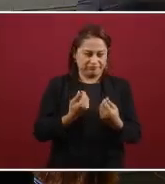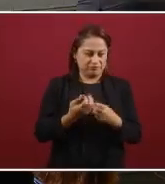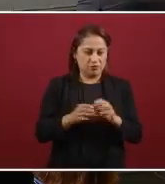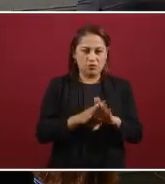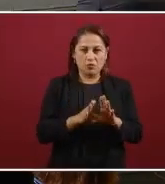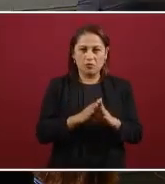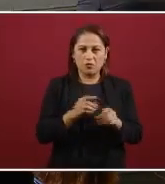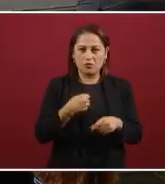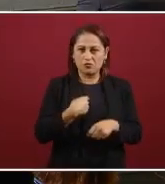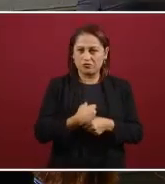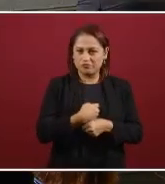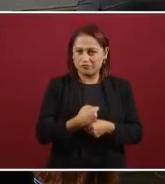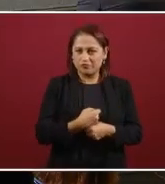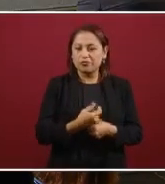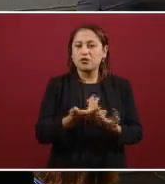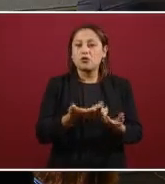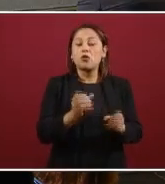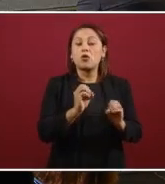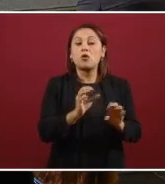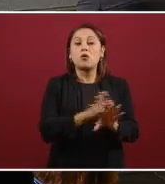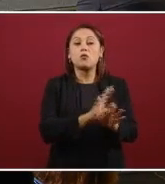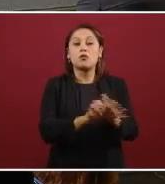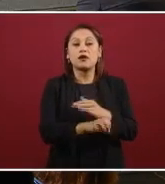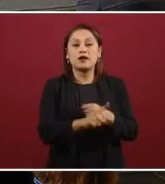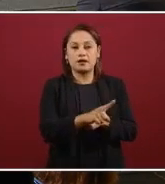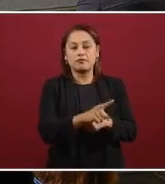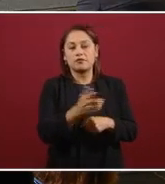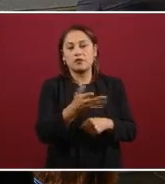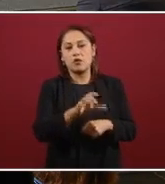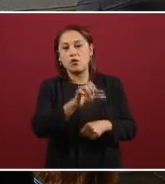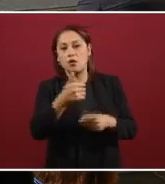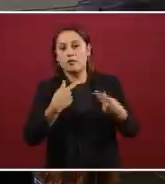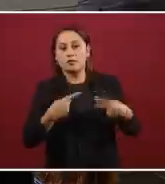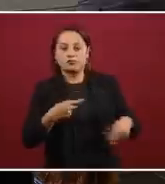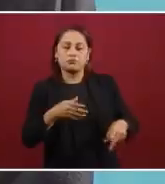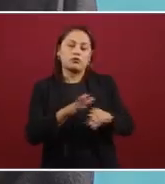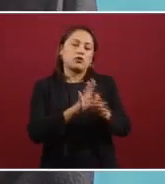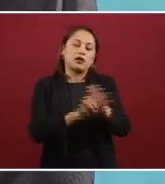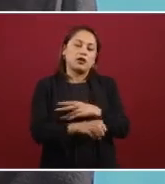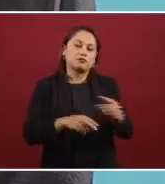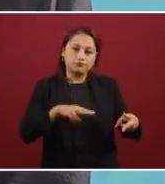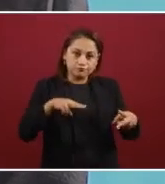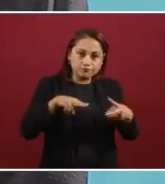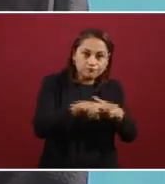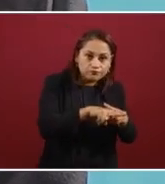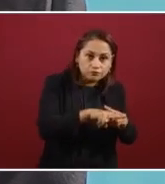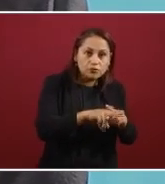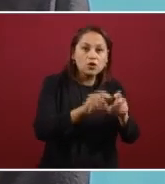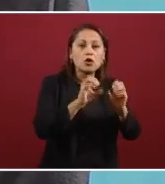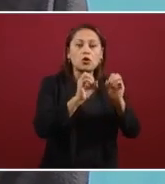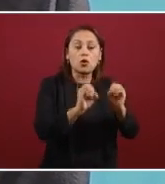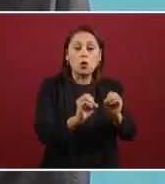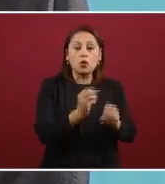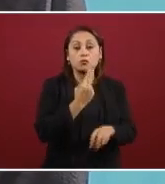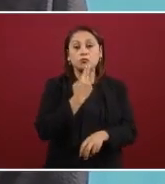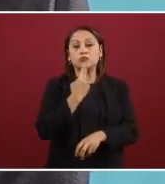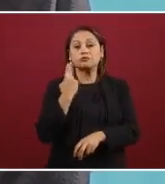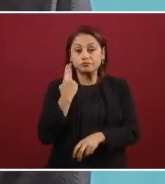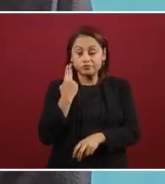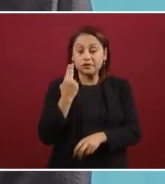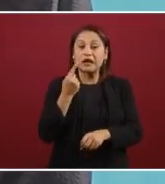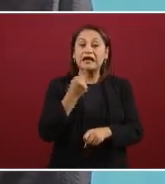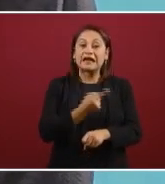lesiones de causa externa, incluyendo los homicidios y los suicidios, ocupan las primeras tres causas de